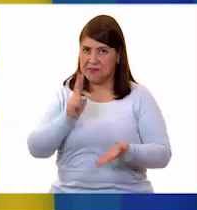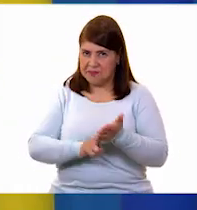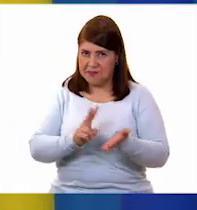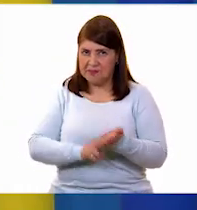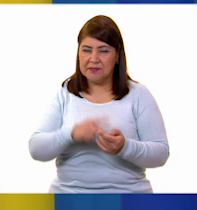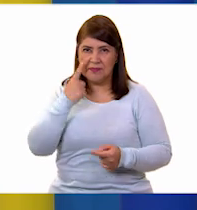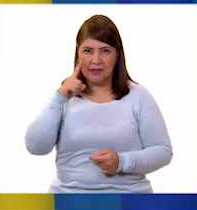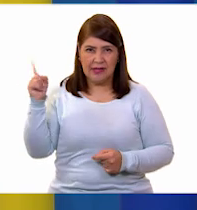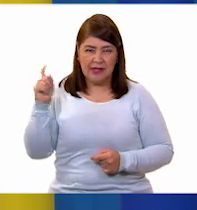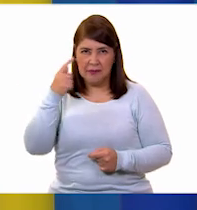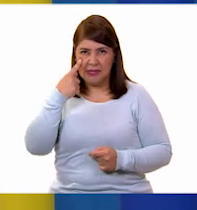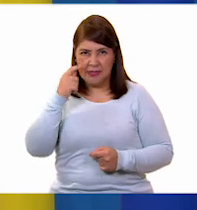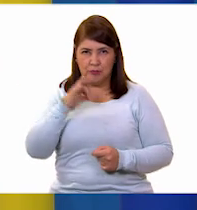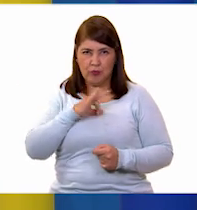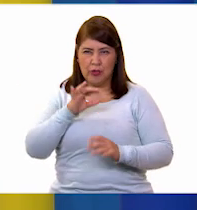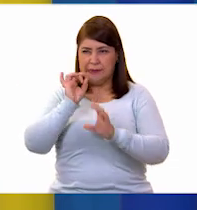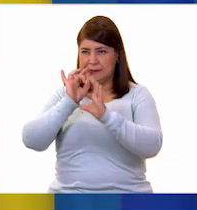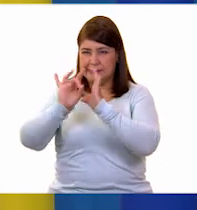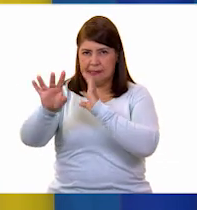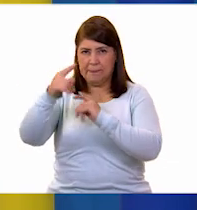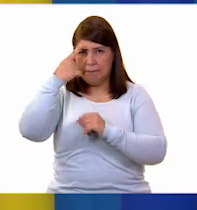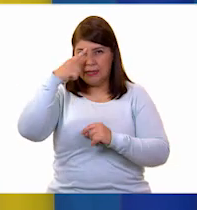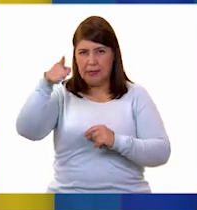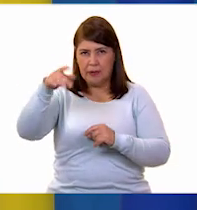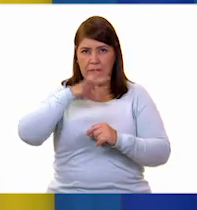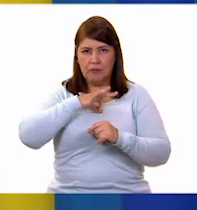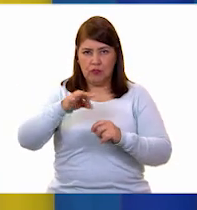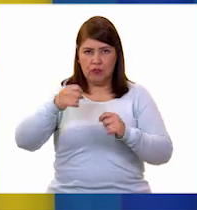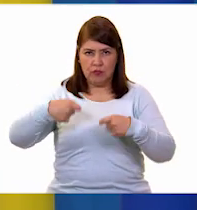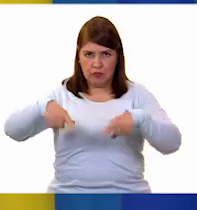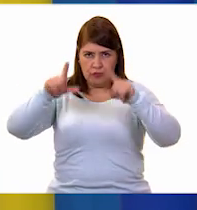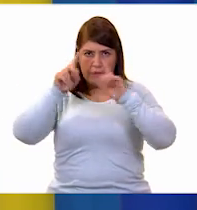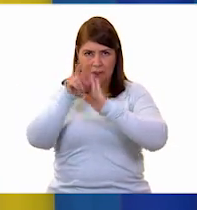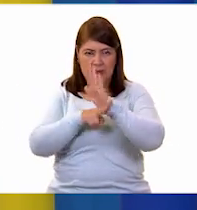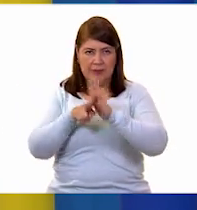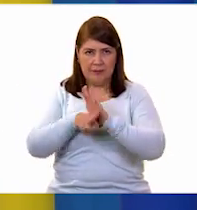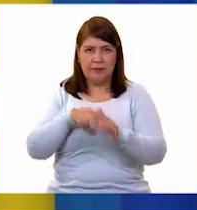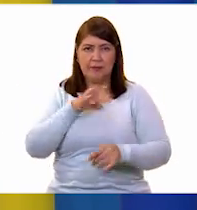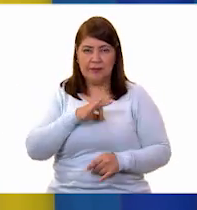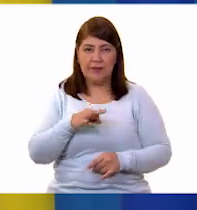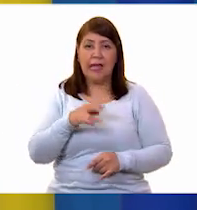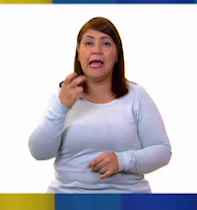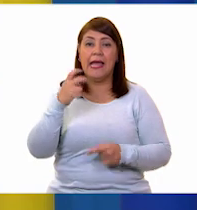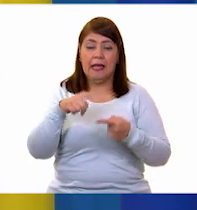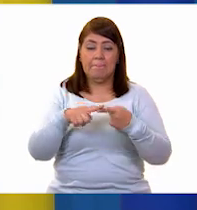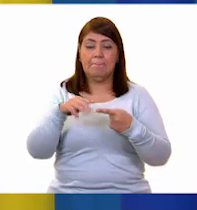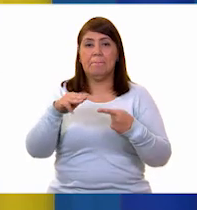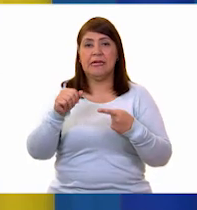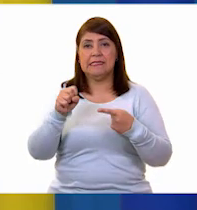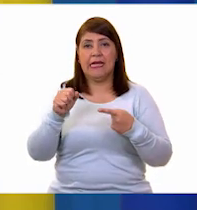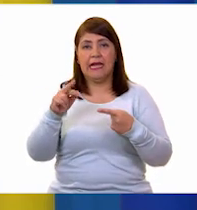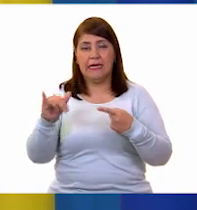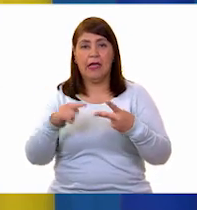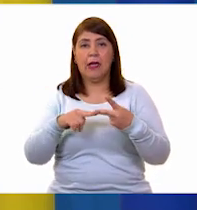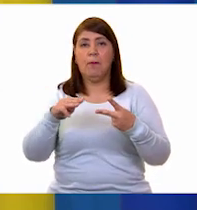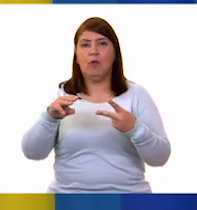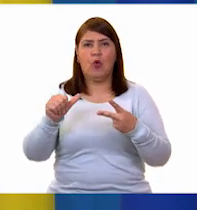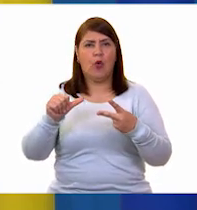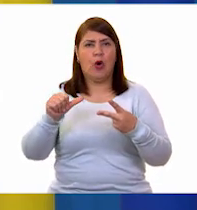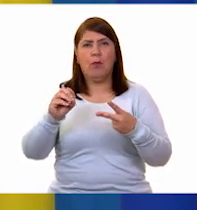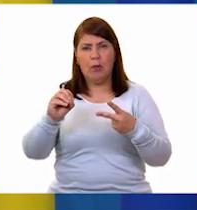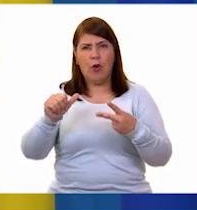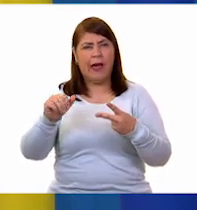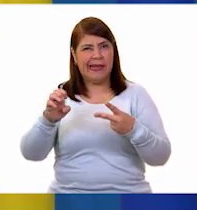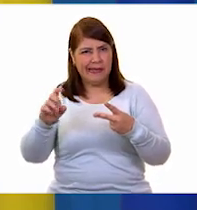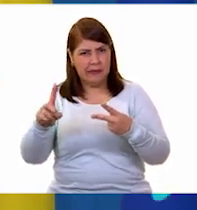envío a cabina para que desde ahí lo podamos reproducir. Ellas son Masari y Moed. Adelante con el